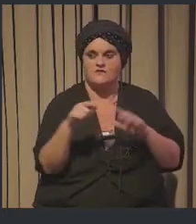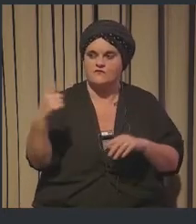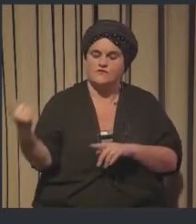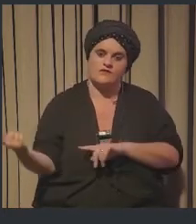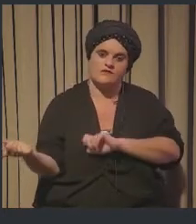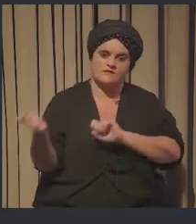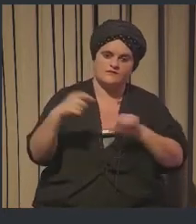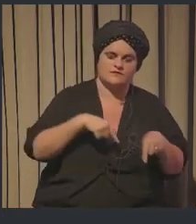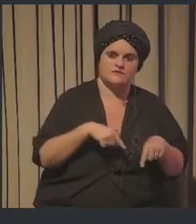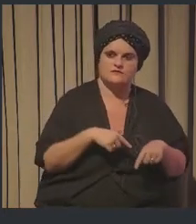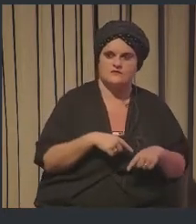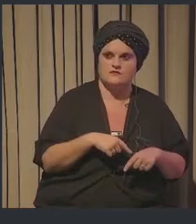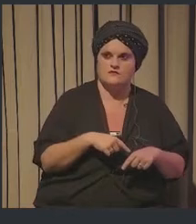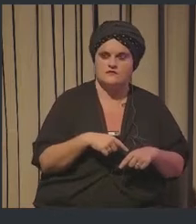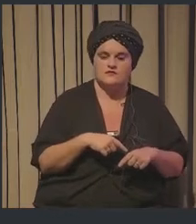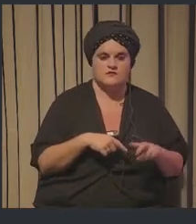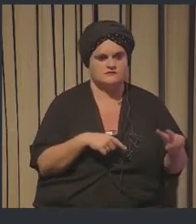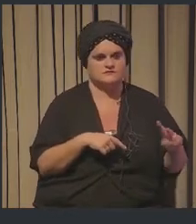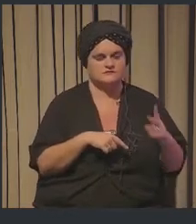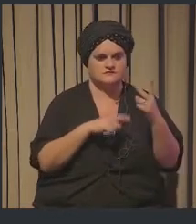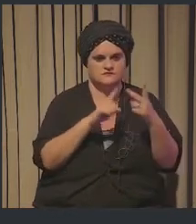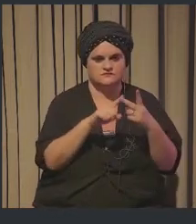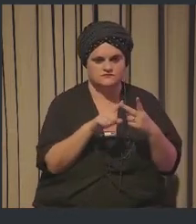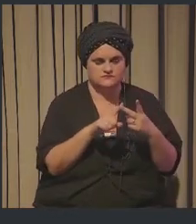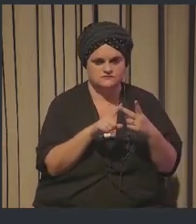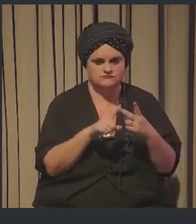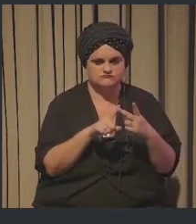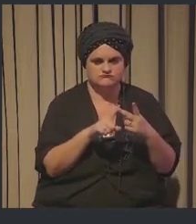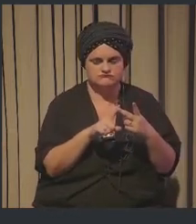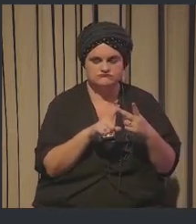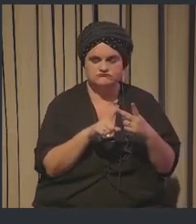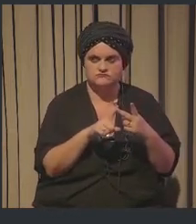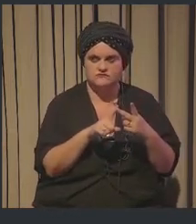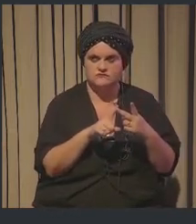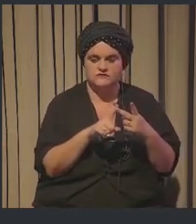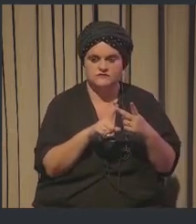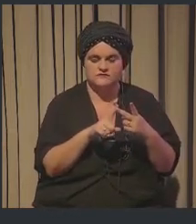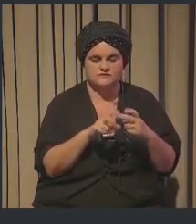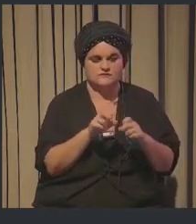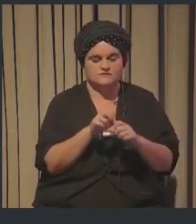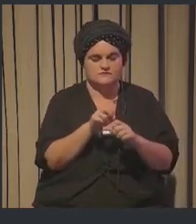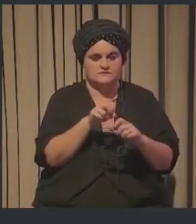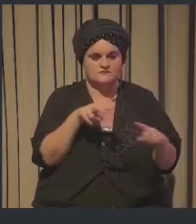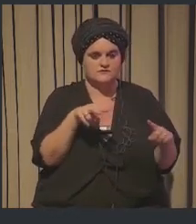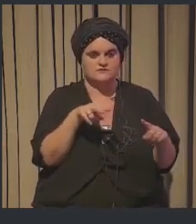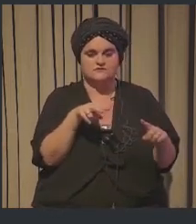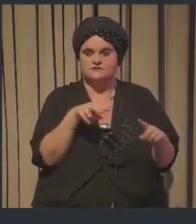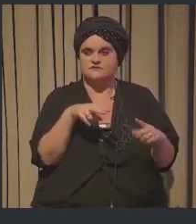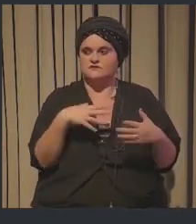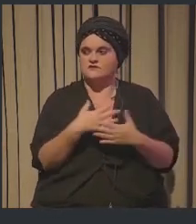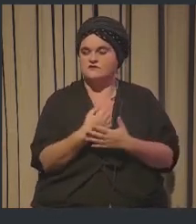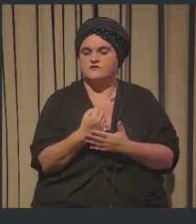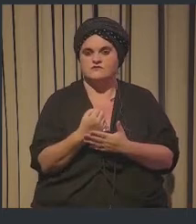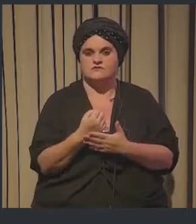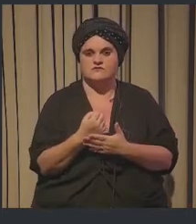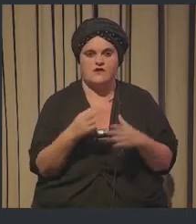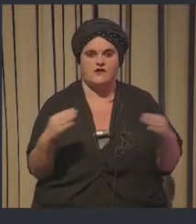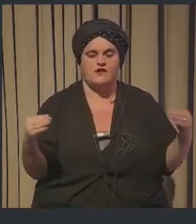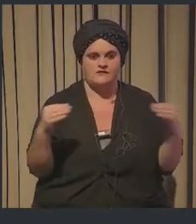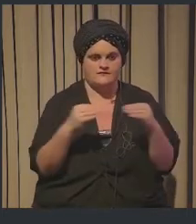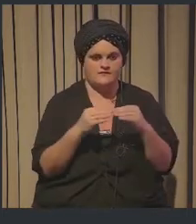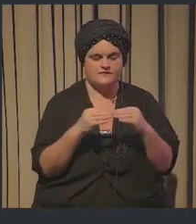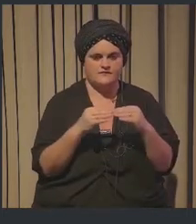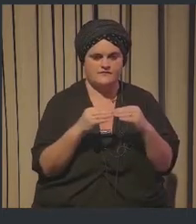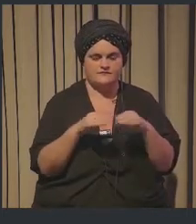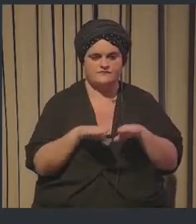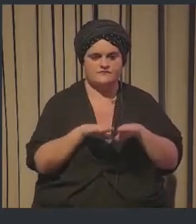adentro. El segundo gran atributo es que tenemos la misma visión de todo simultáneamente. Y encuentro